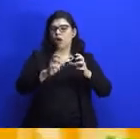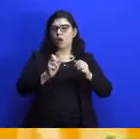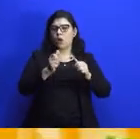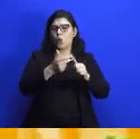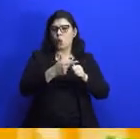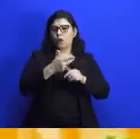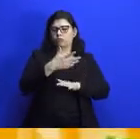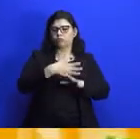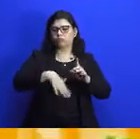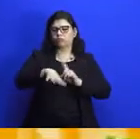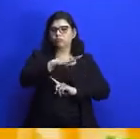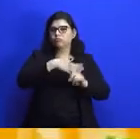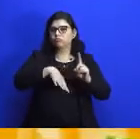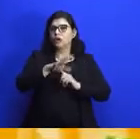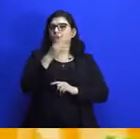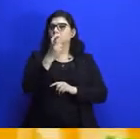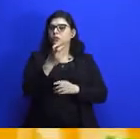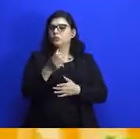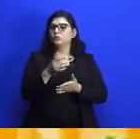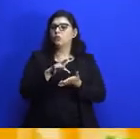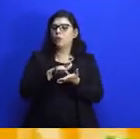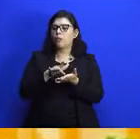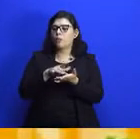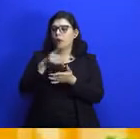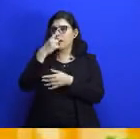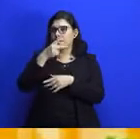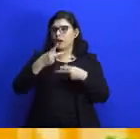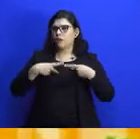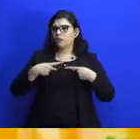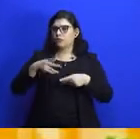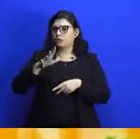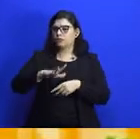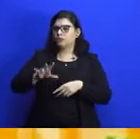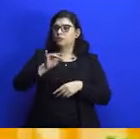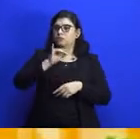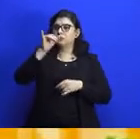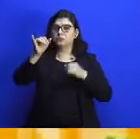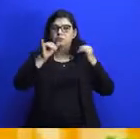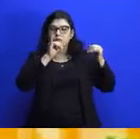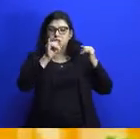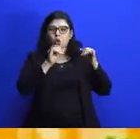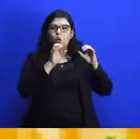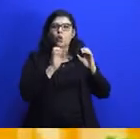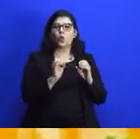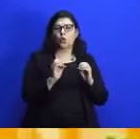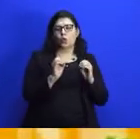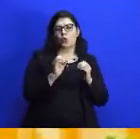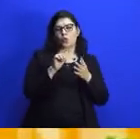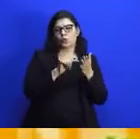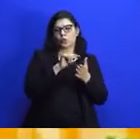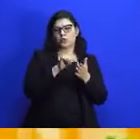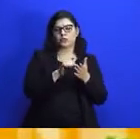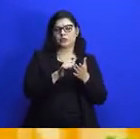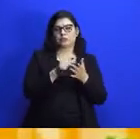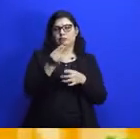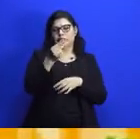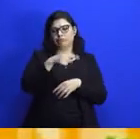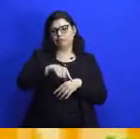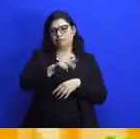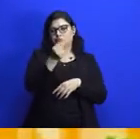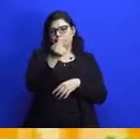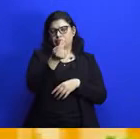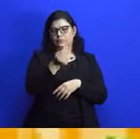nos permite apoyar a la población en las regiones más alejadas y en los albergues y comedores que así lo requieran.